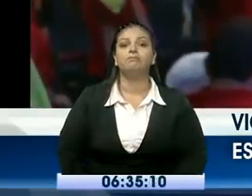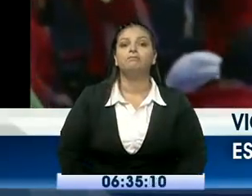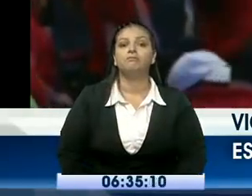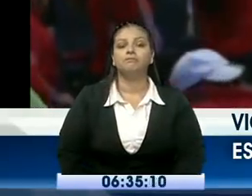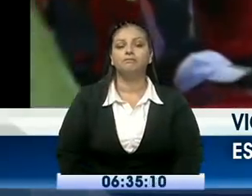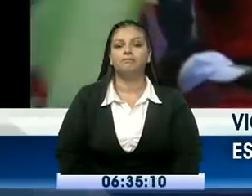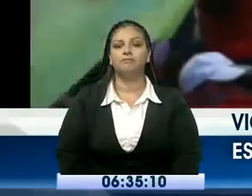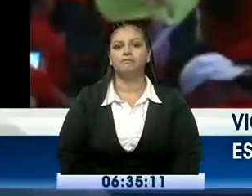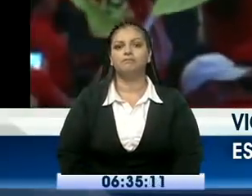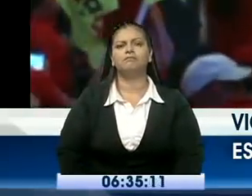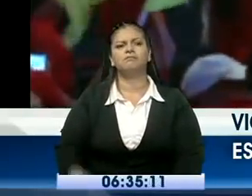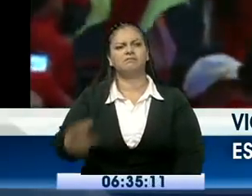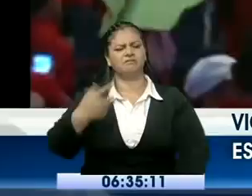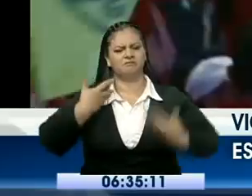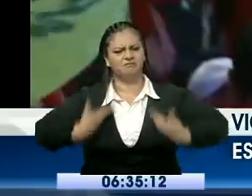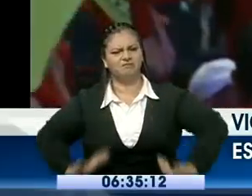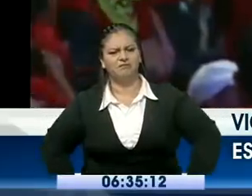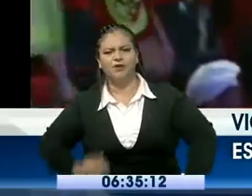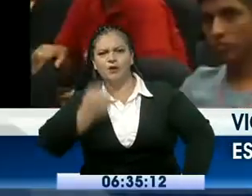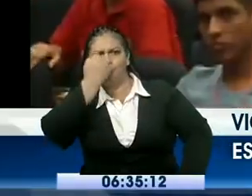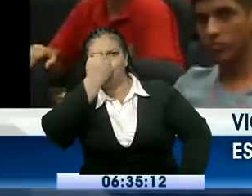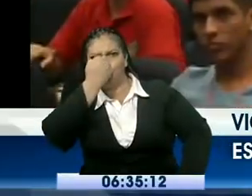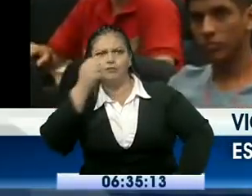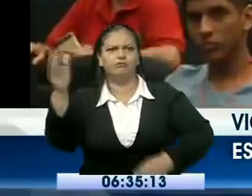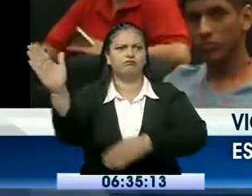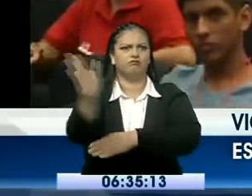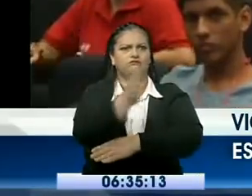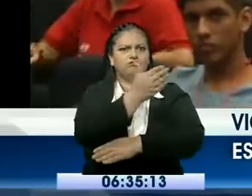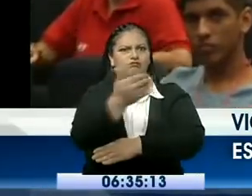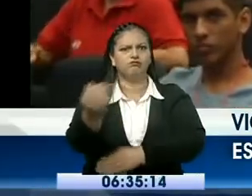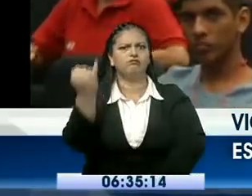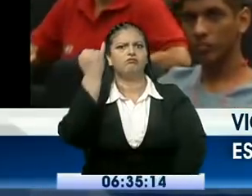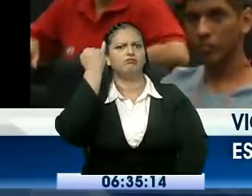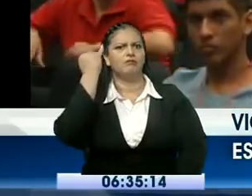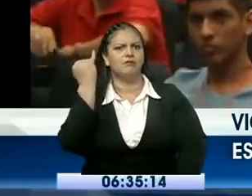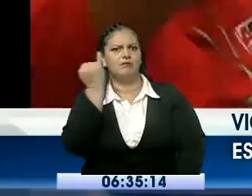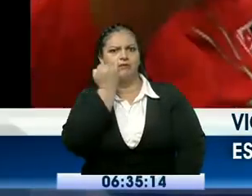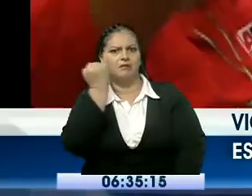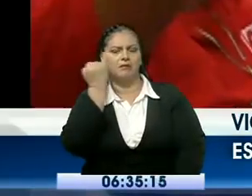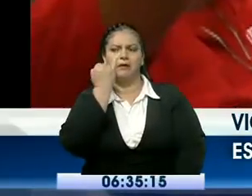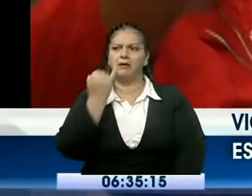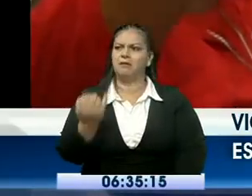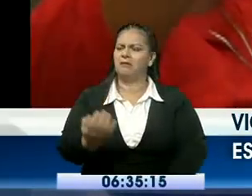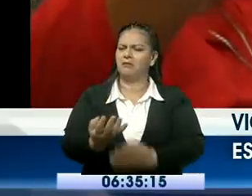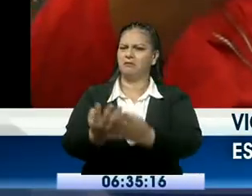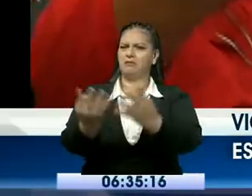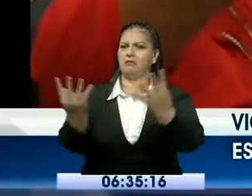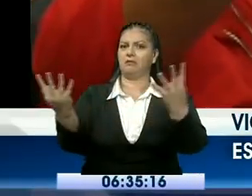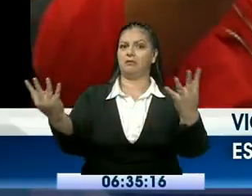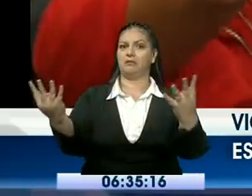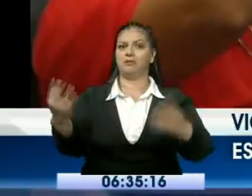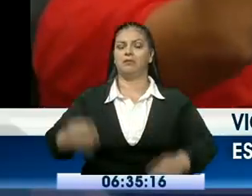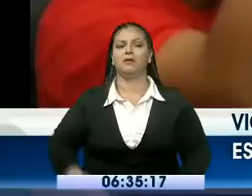lleno de camisetas rojas y banderas verdes y de pensamientos de izquierda, en una tienda política que